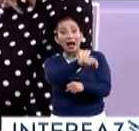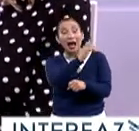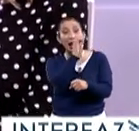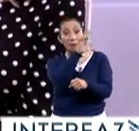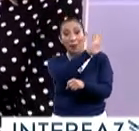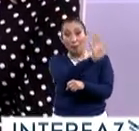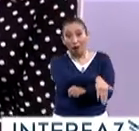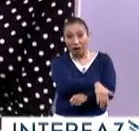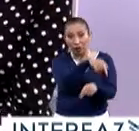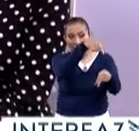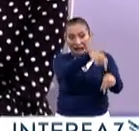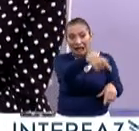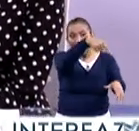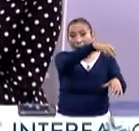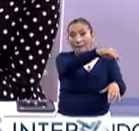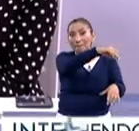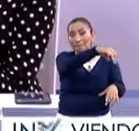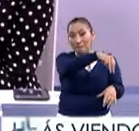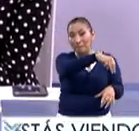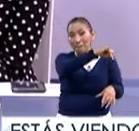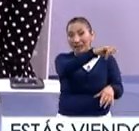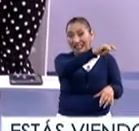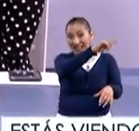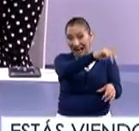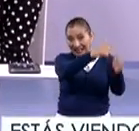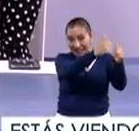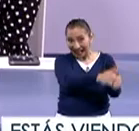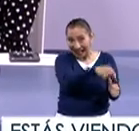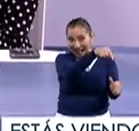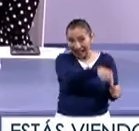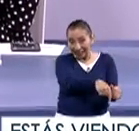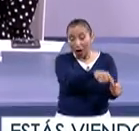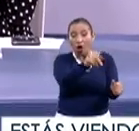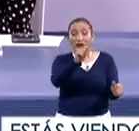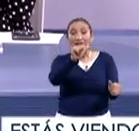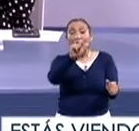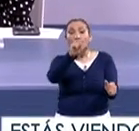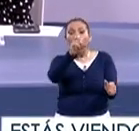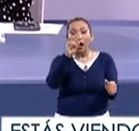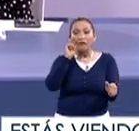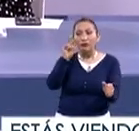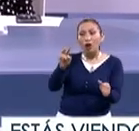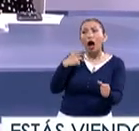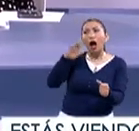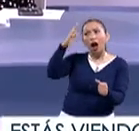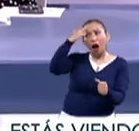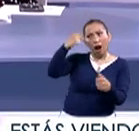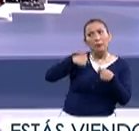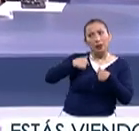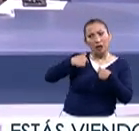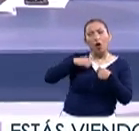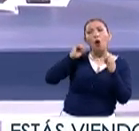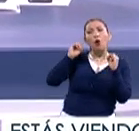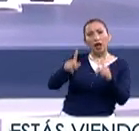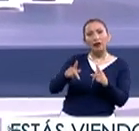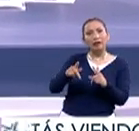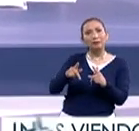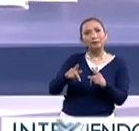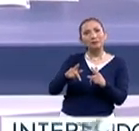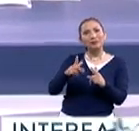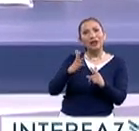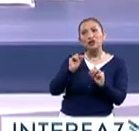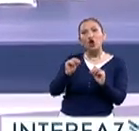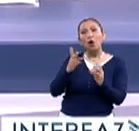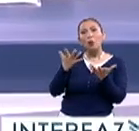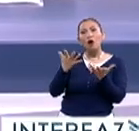el muerto que está ahí en el Mictlán o en el Tlalocan vea que sí se están acordando de él, ¿no? Claro, una forma. Este